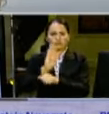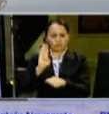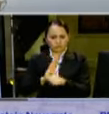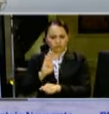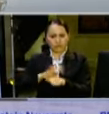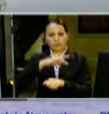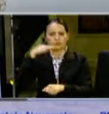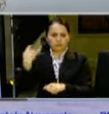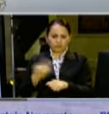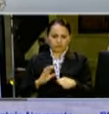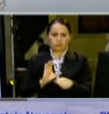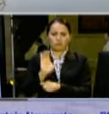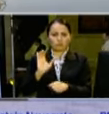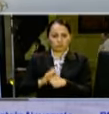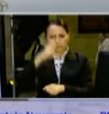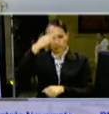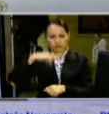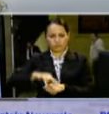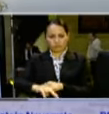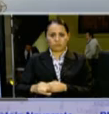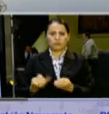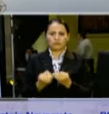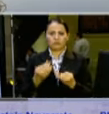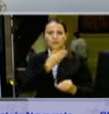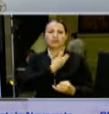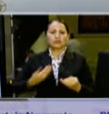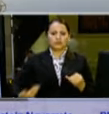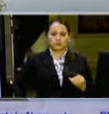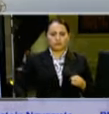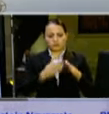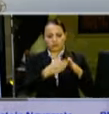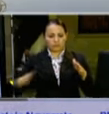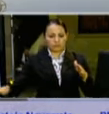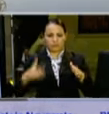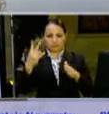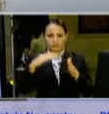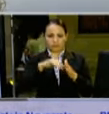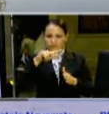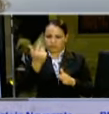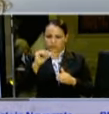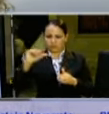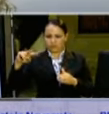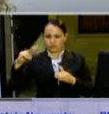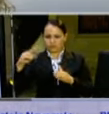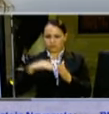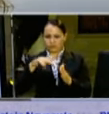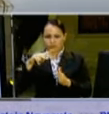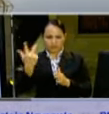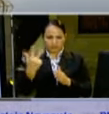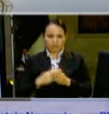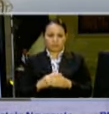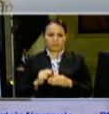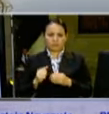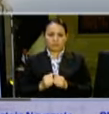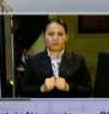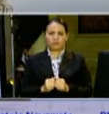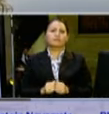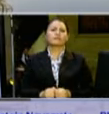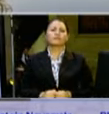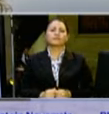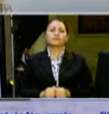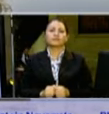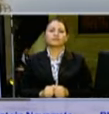Chile, Colombia y México, siendo presidente durante el periodo 2012-13. Ha publicado más de